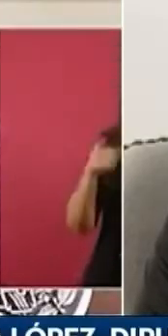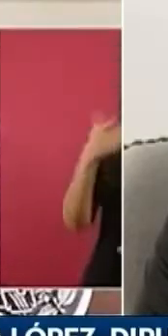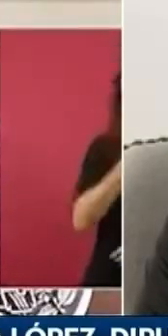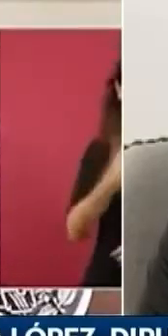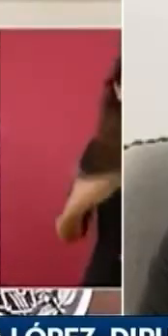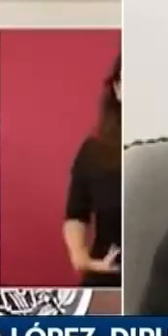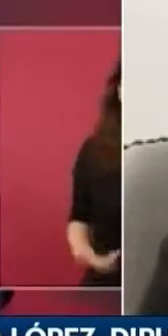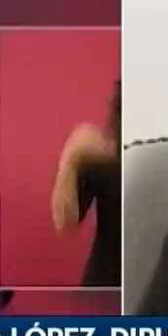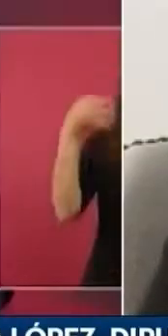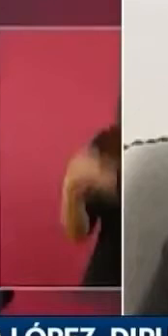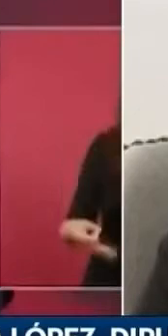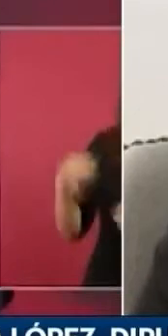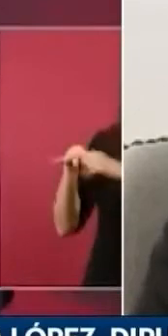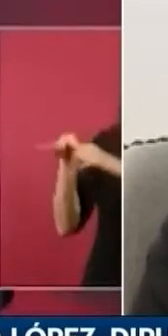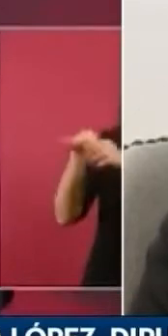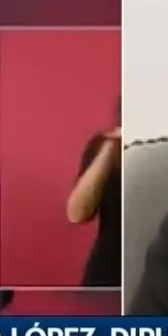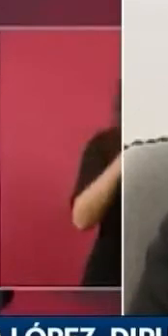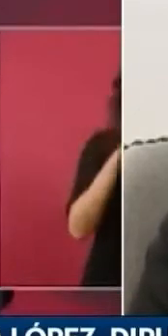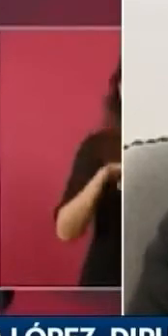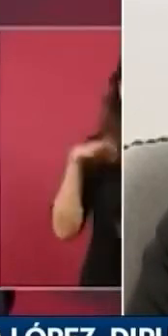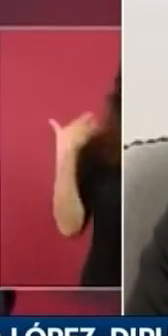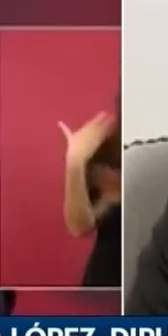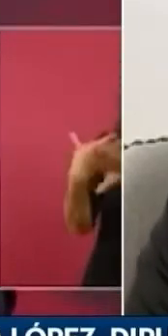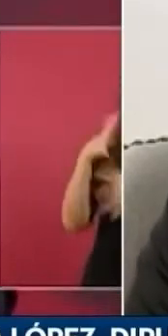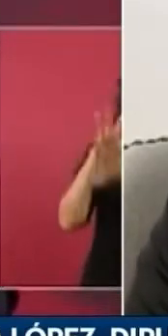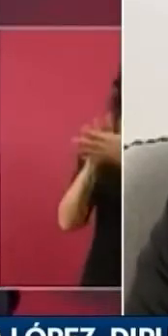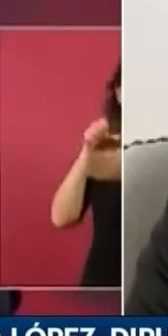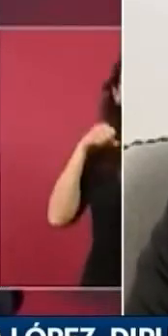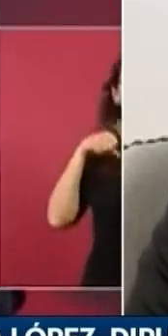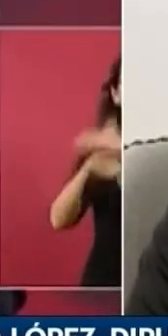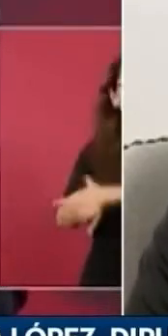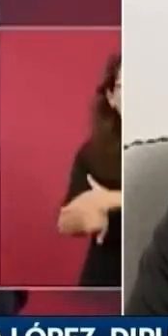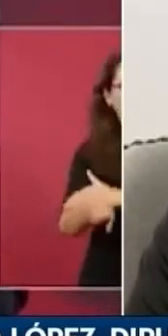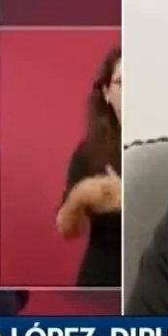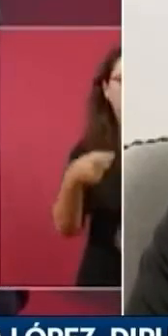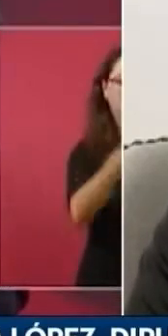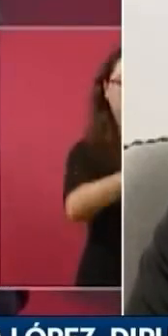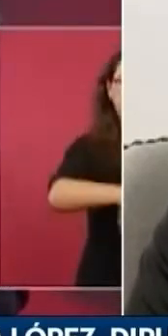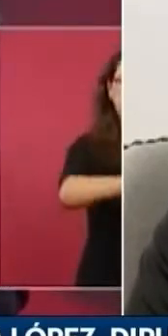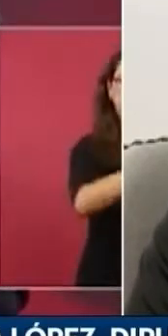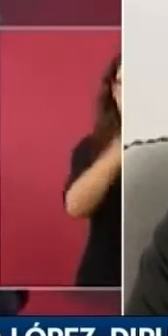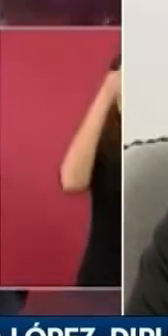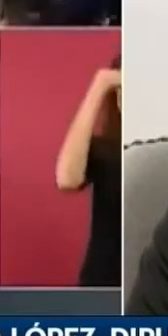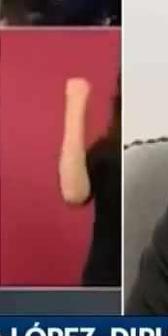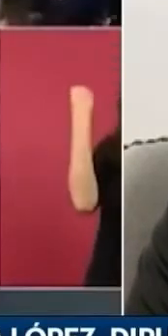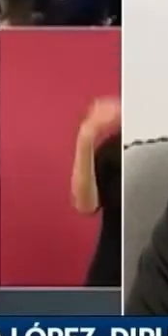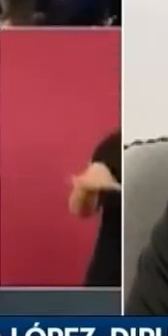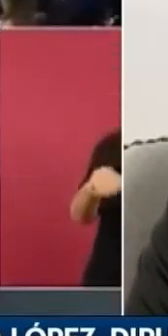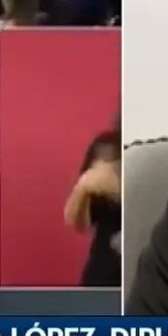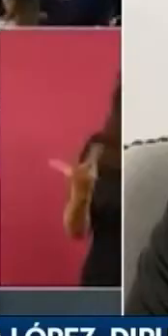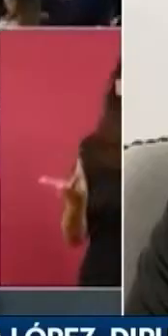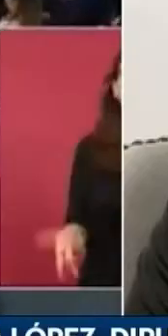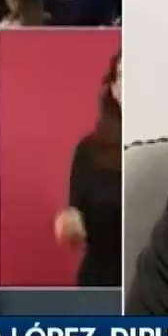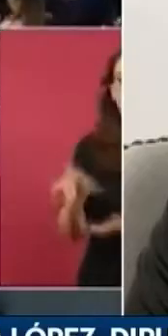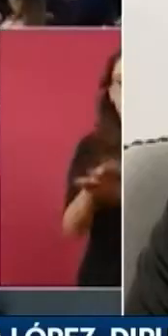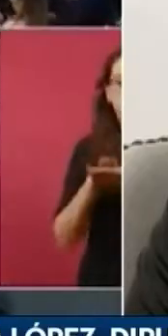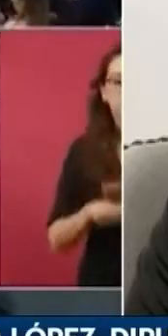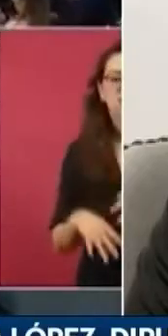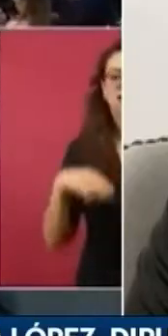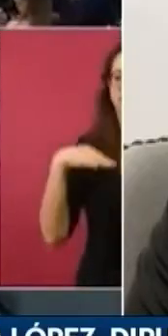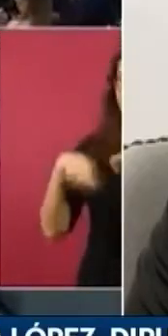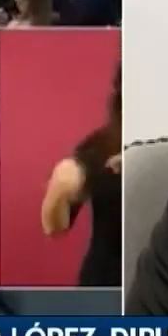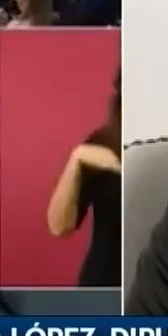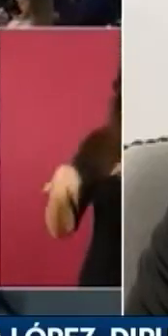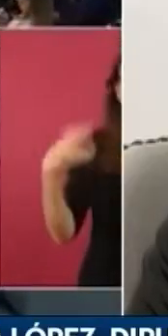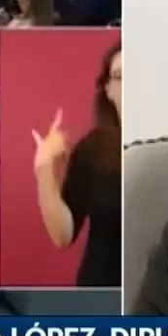pasar entre México y Perú? ¿Cuáles serían las alternativas? ¿Y cómo habría la posibilidad también de hacerle entender al